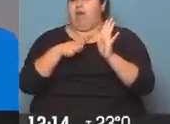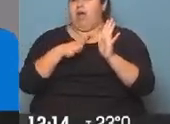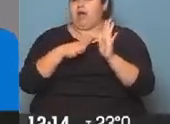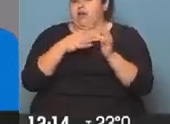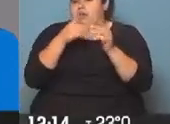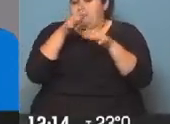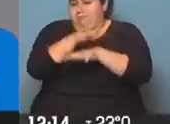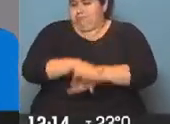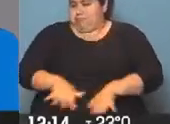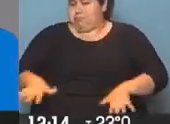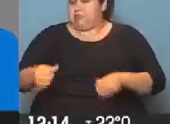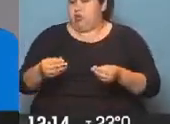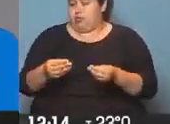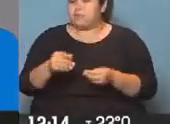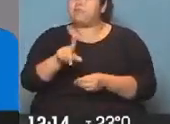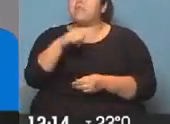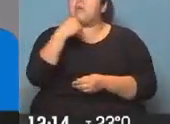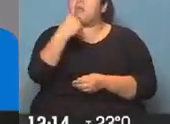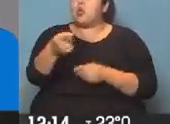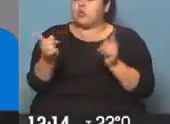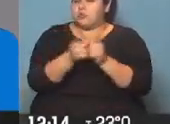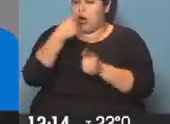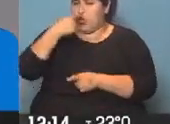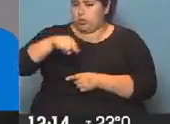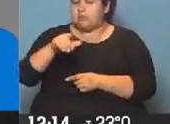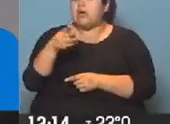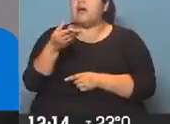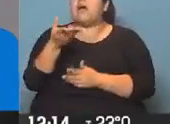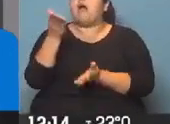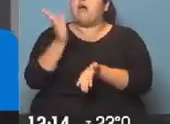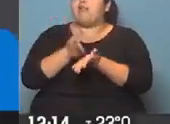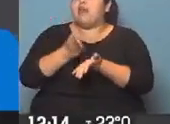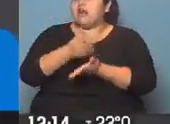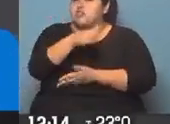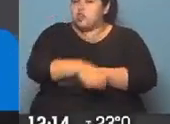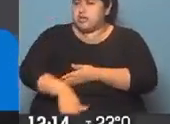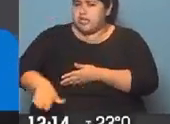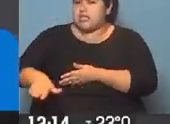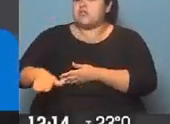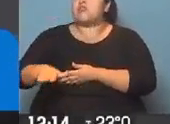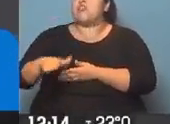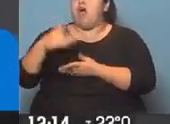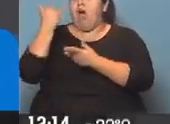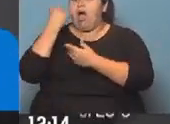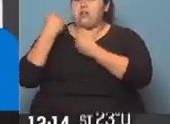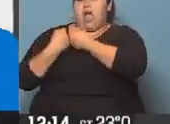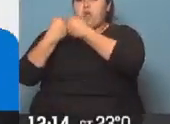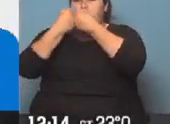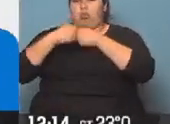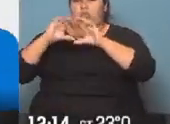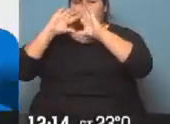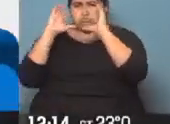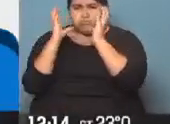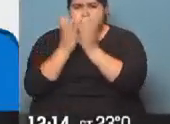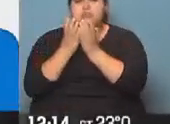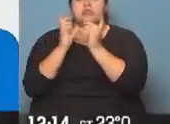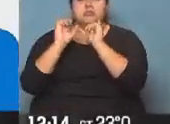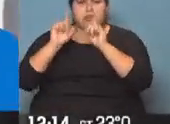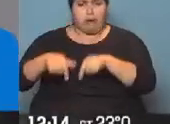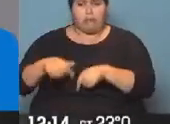miles de chicos. Última pregunta, y brevemente, si se puede, hablamos de los derechos del niño, pactos internacionales a los que adscribe también la República